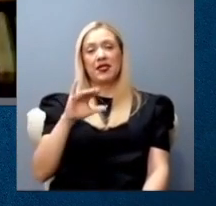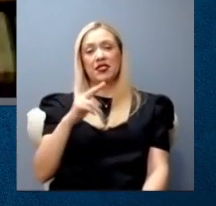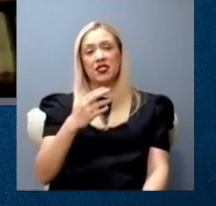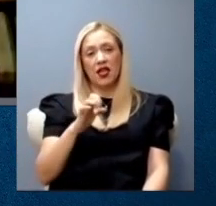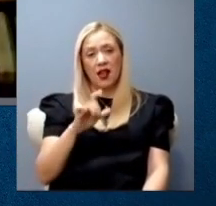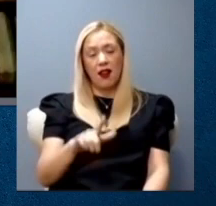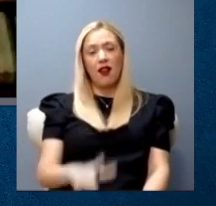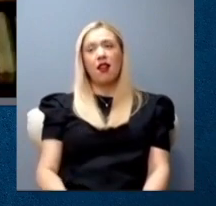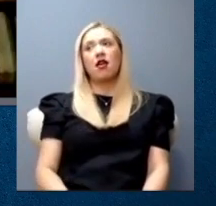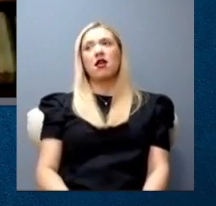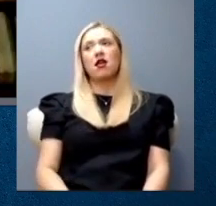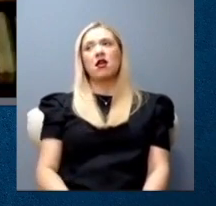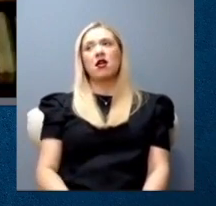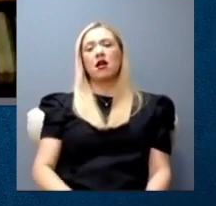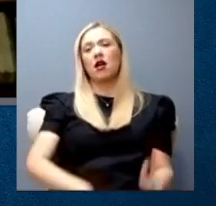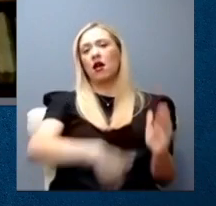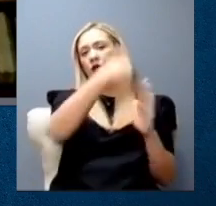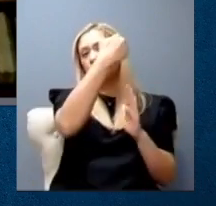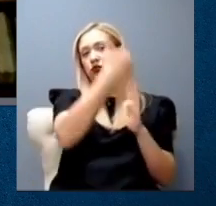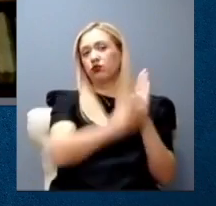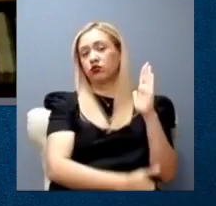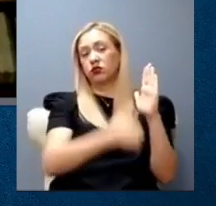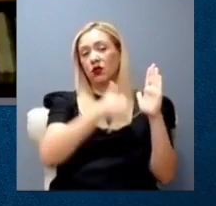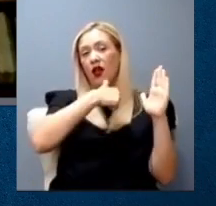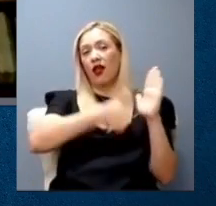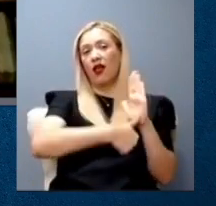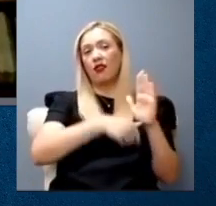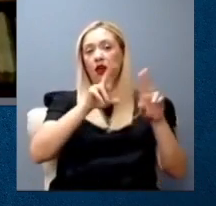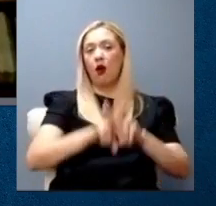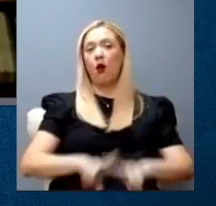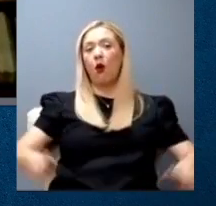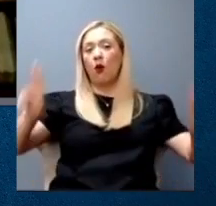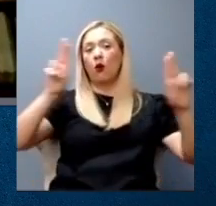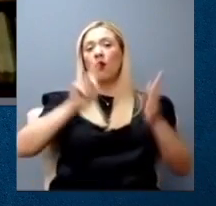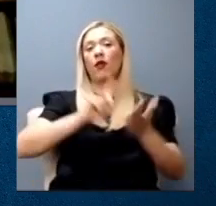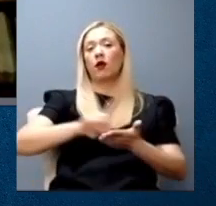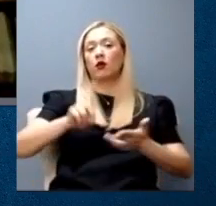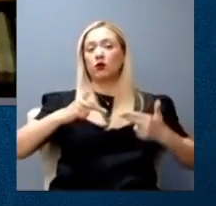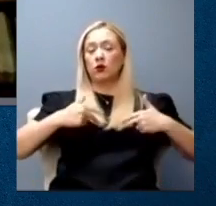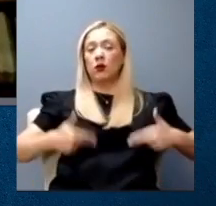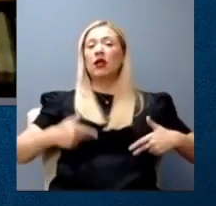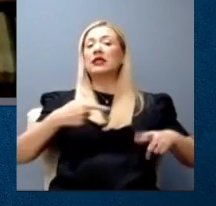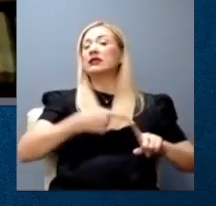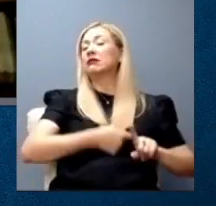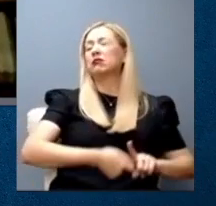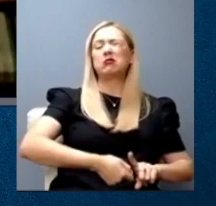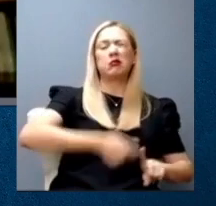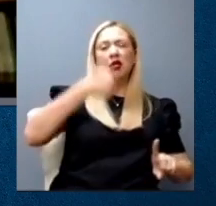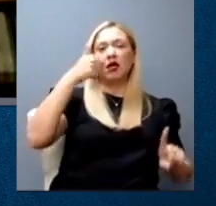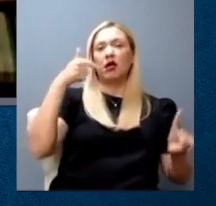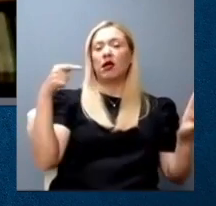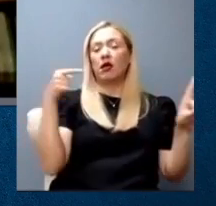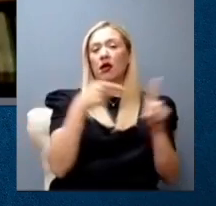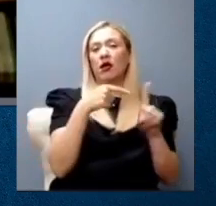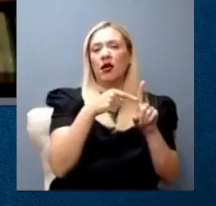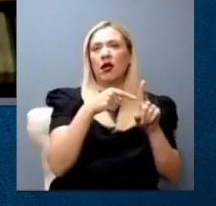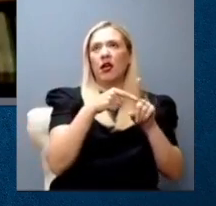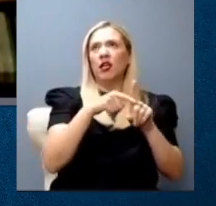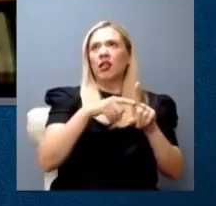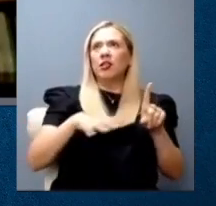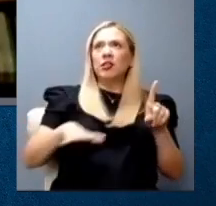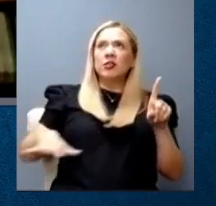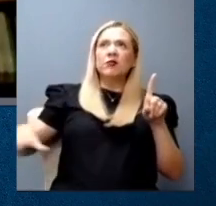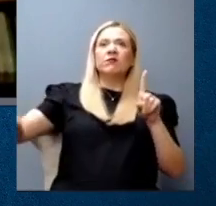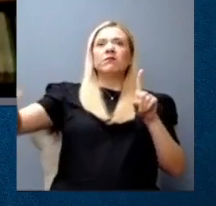la Declaración Universal de los Derechos Humanos es el primer instrumento internacional de alcance universal en el